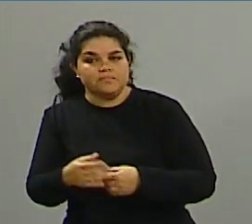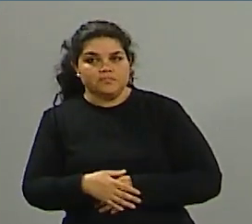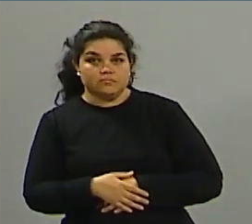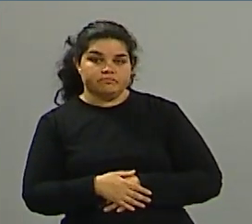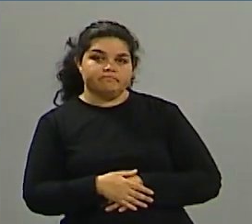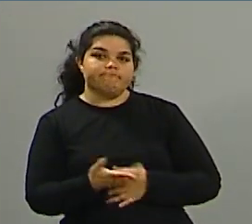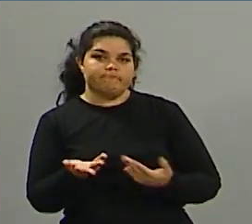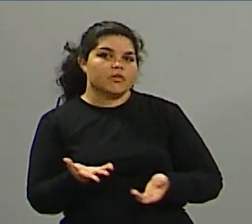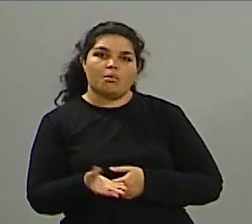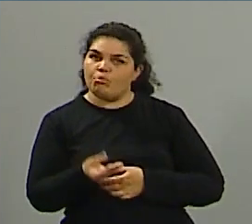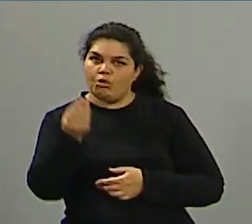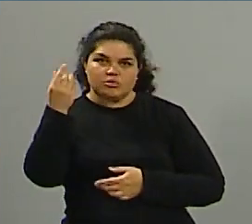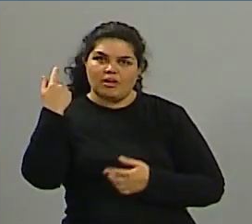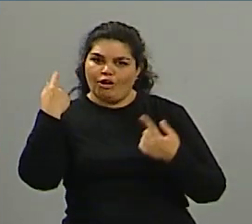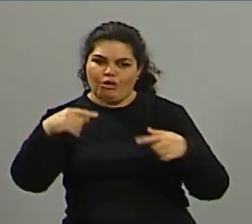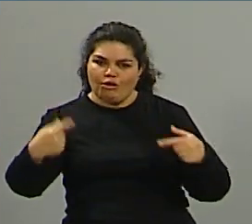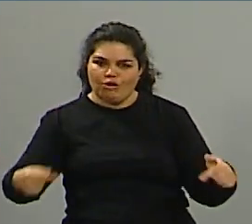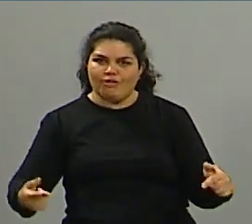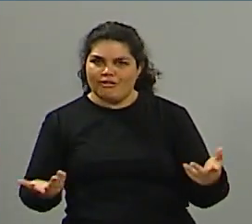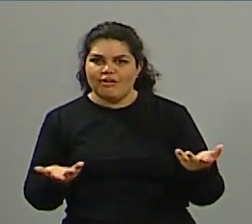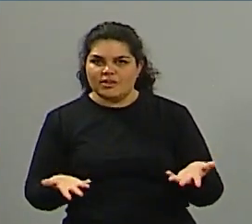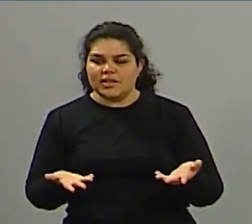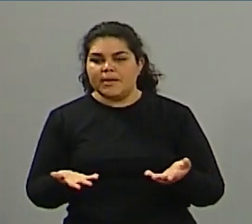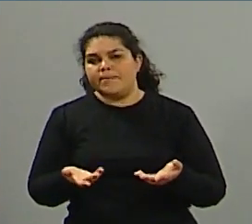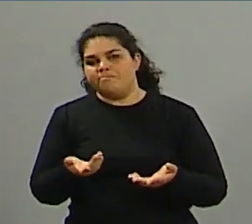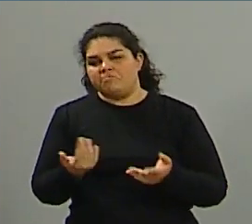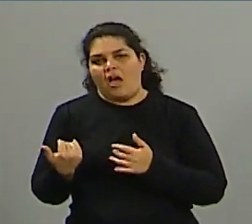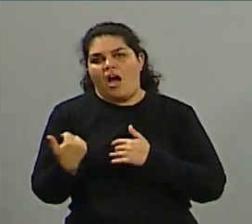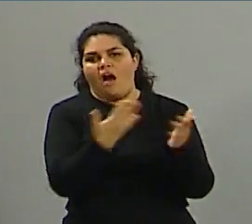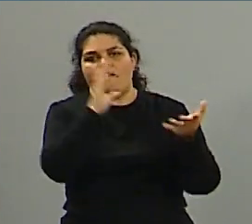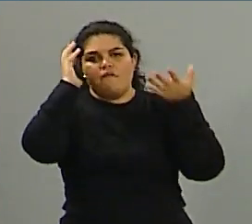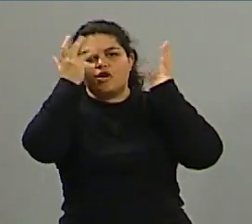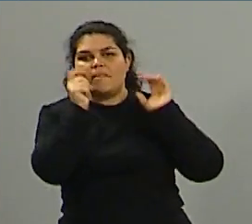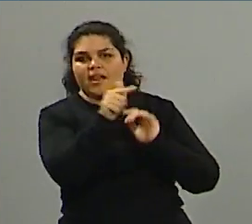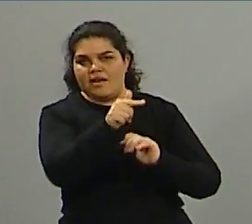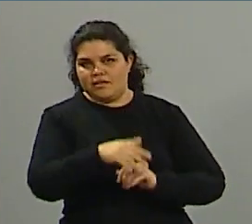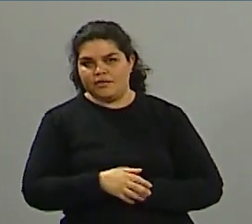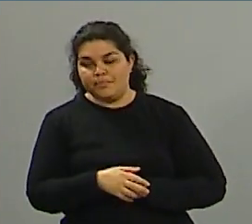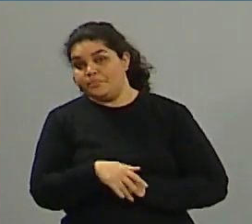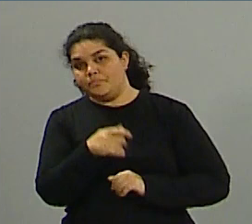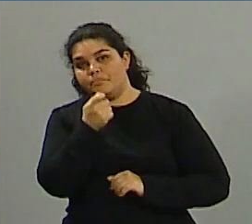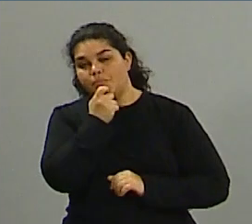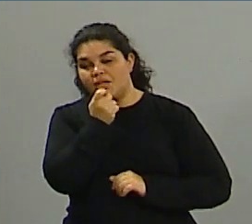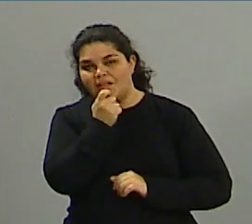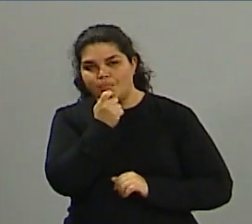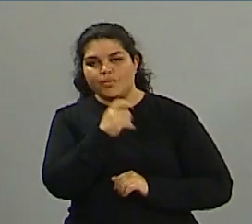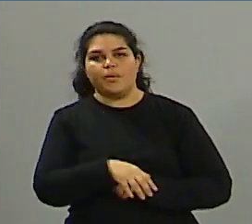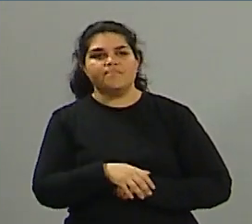cosas que confluyeron a su favor. Una es que Milei supo utilizar, me parece, los